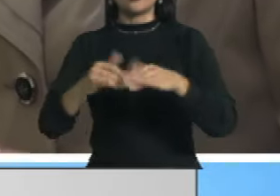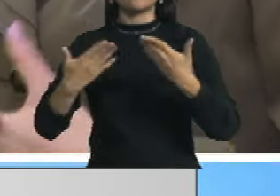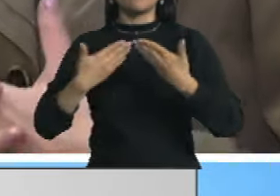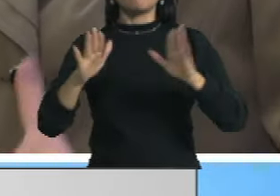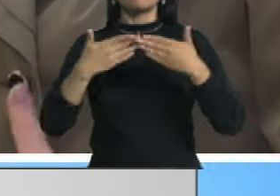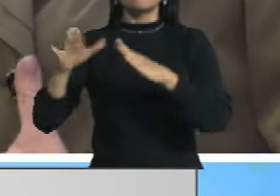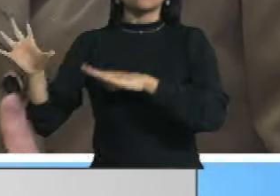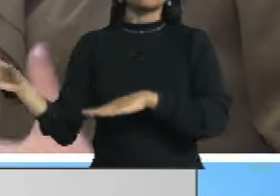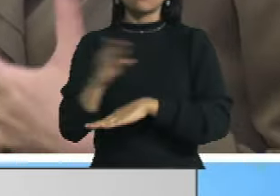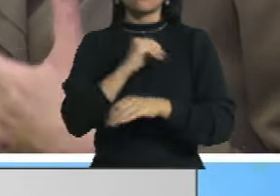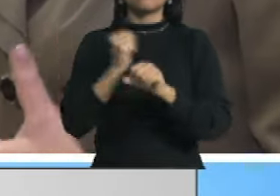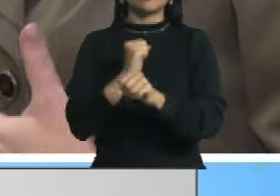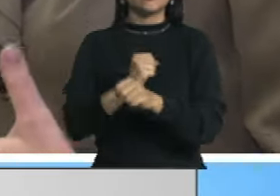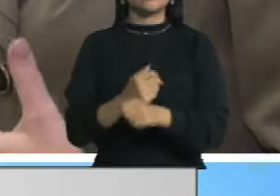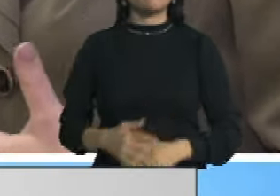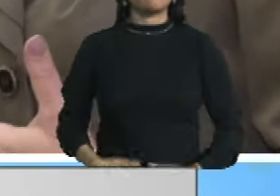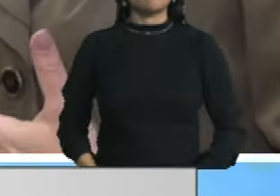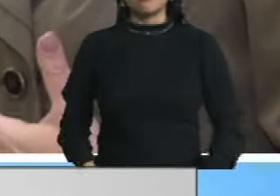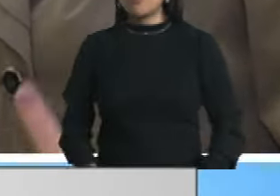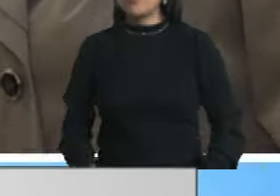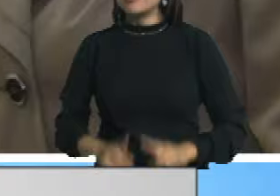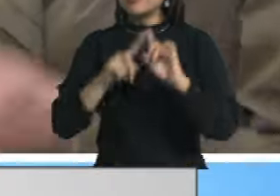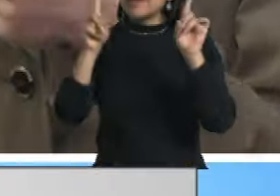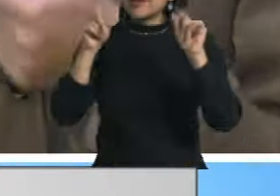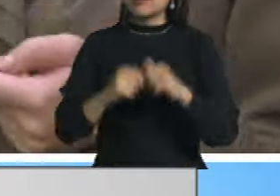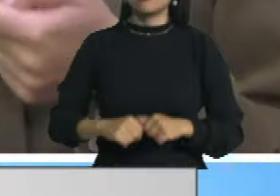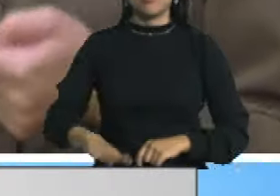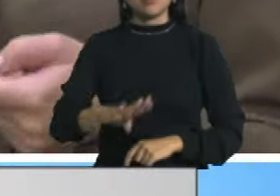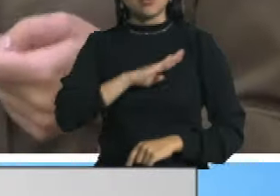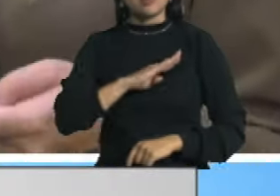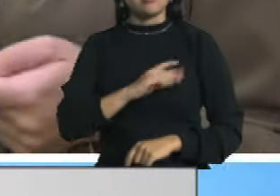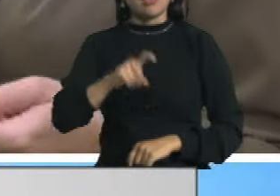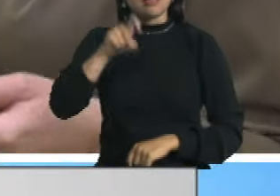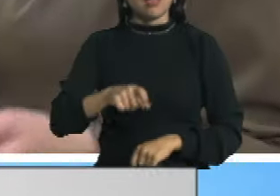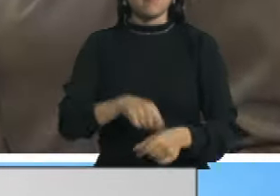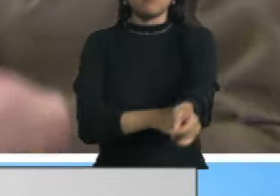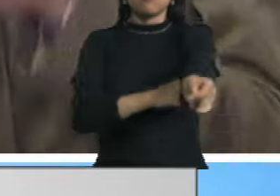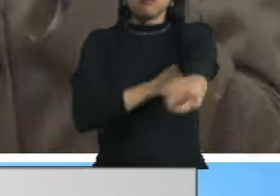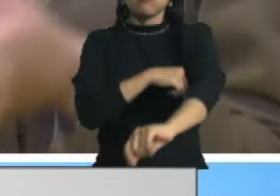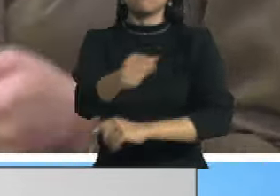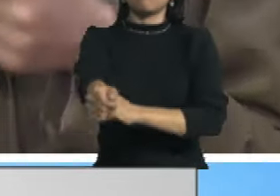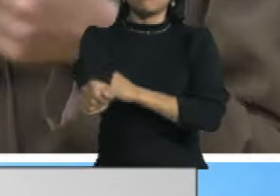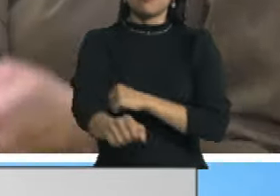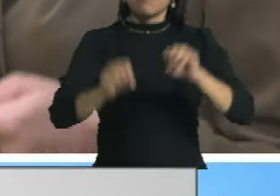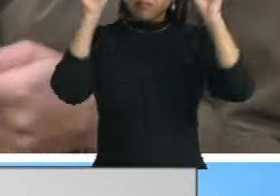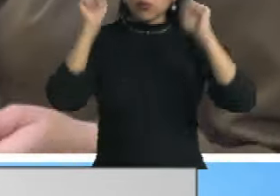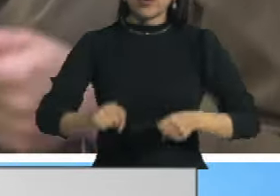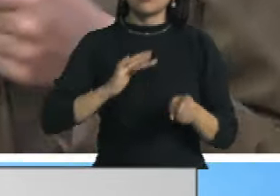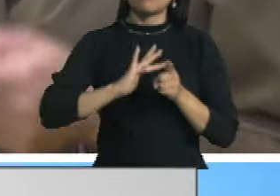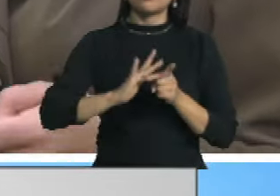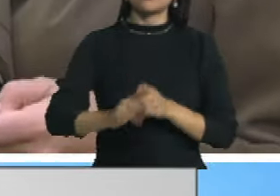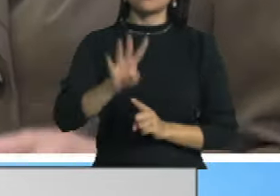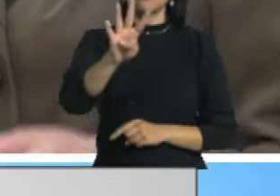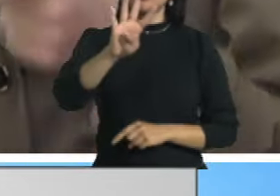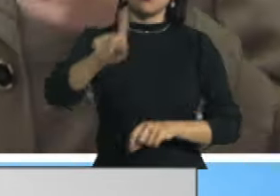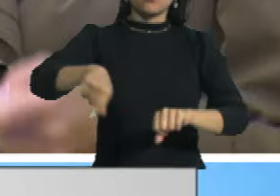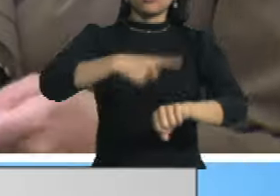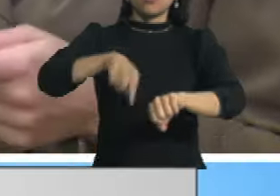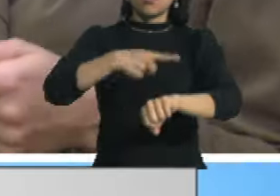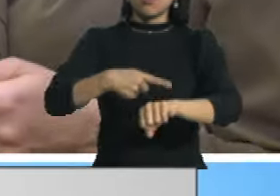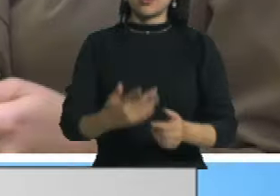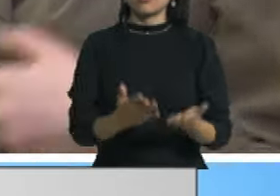nocturno. Aquí necesitamos que toda la administración distrital se ponga la camiseta de Bogotá 24 horas y podamos ofrecerle también a la gente